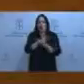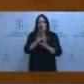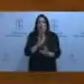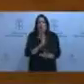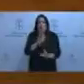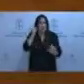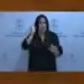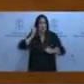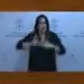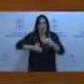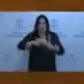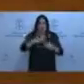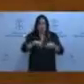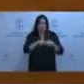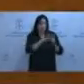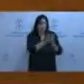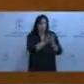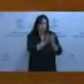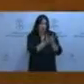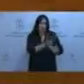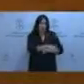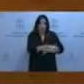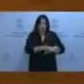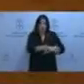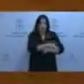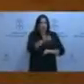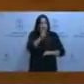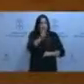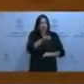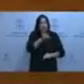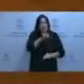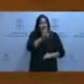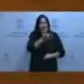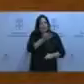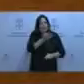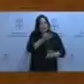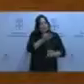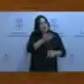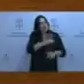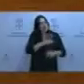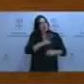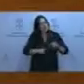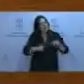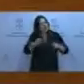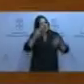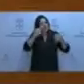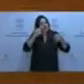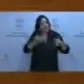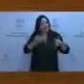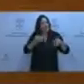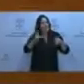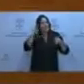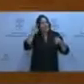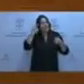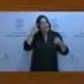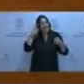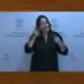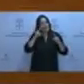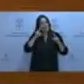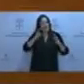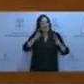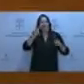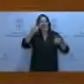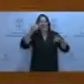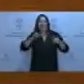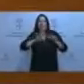sus compañeros de Gobierno socialista, que les dista mucho de poder ver objetivamente cuál es la realidad del mundo en el